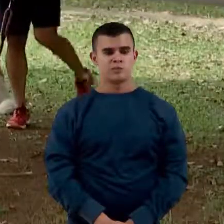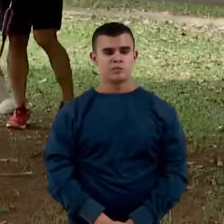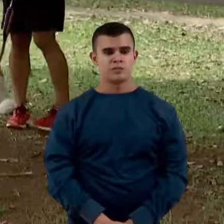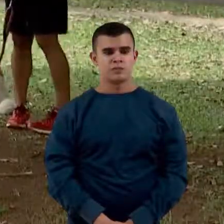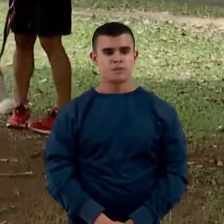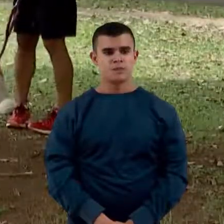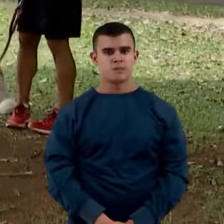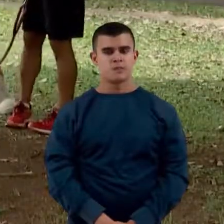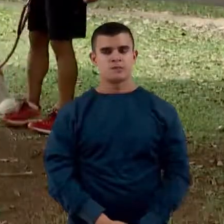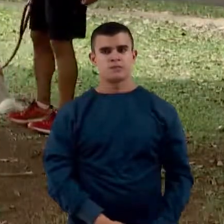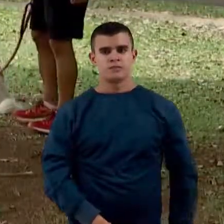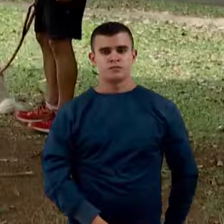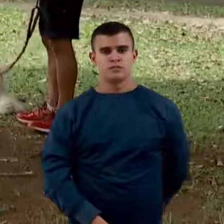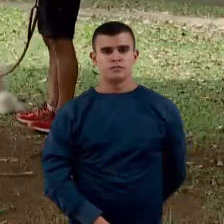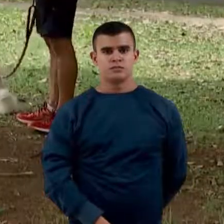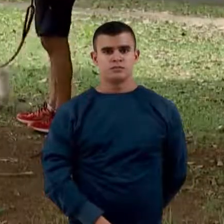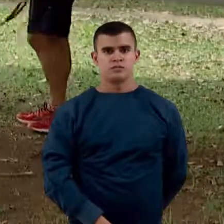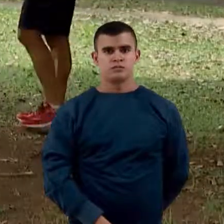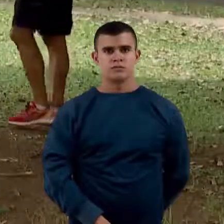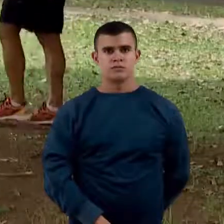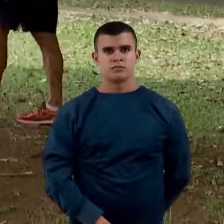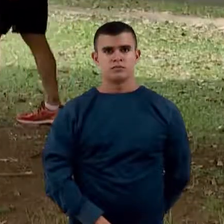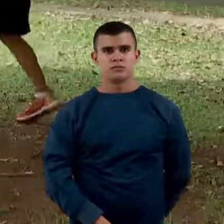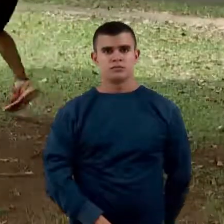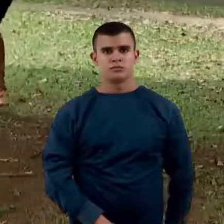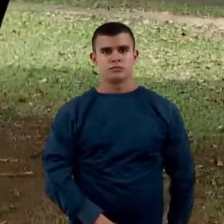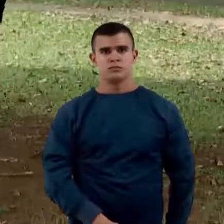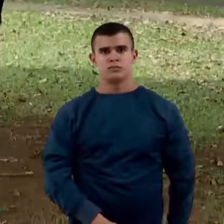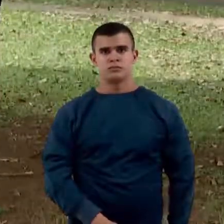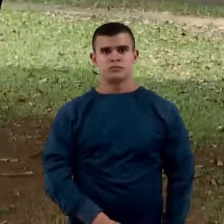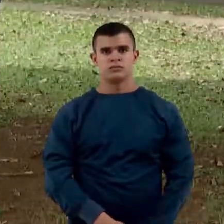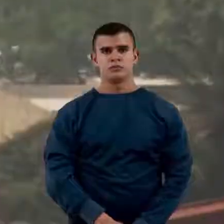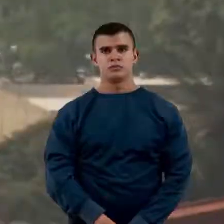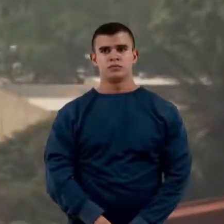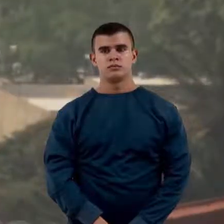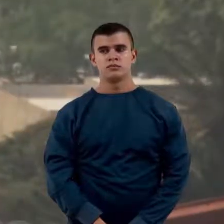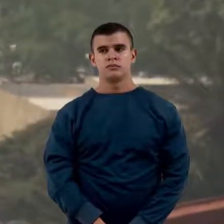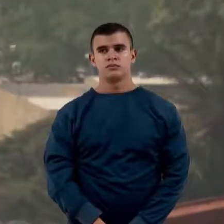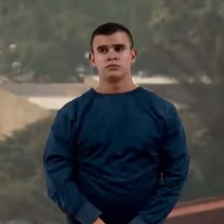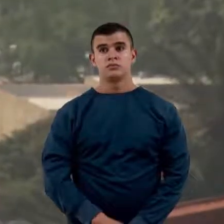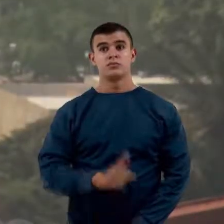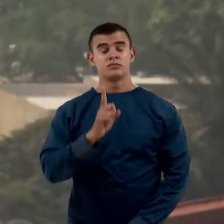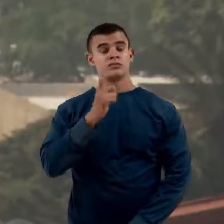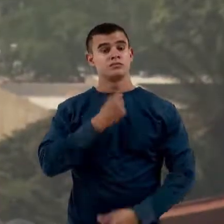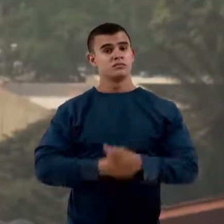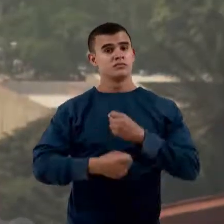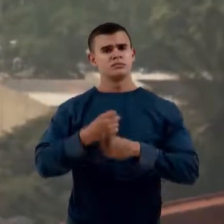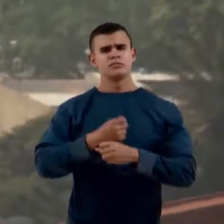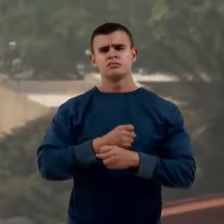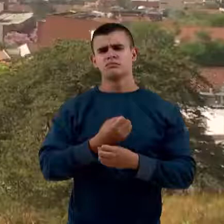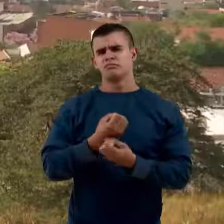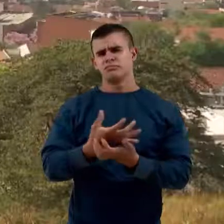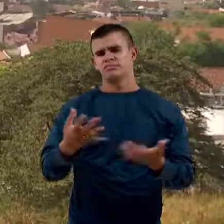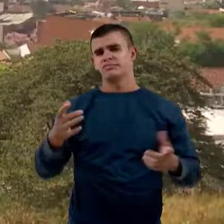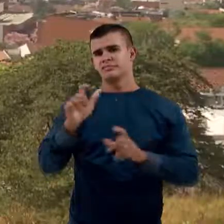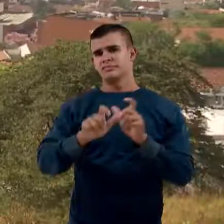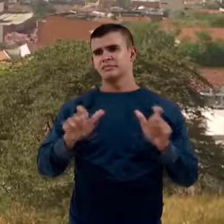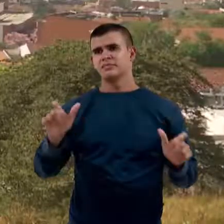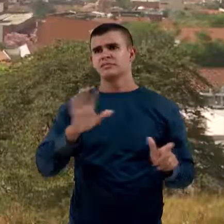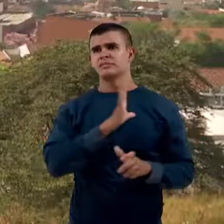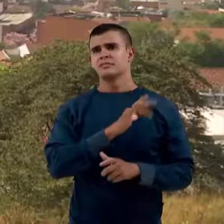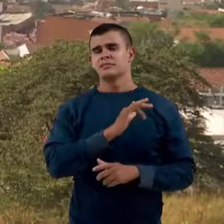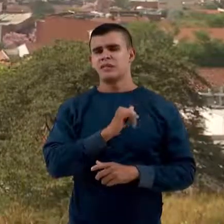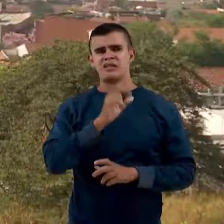después, dos atletas están contribuyendo en la recuperación de este. Veamos la historia. Procedente de la capital deportiva de América es